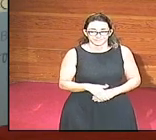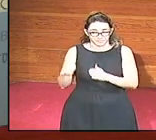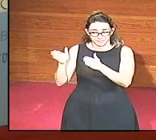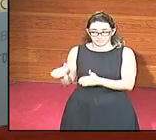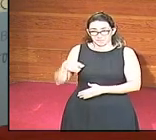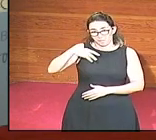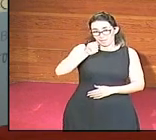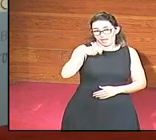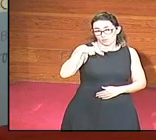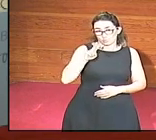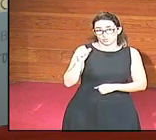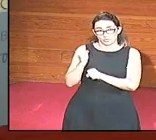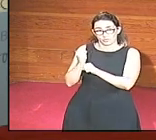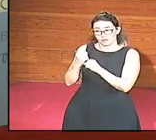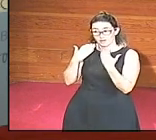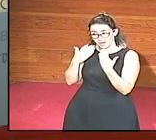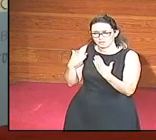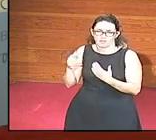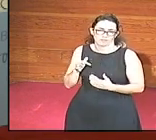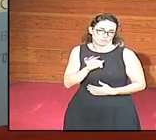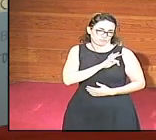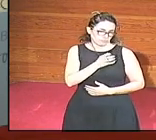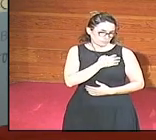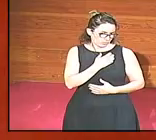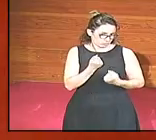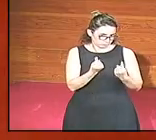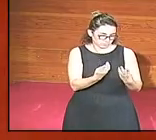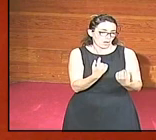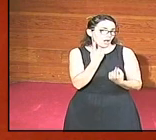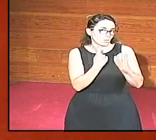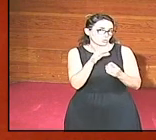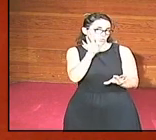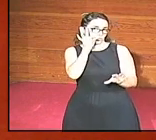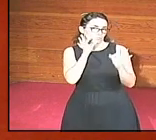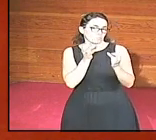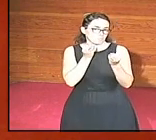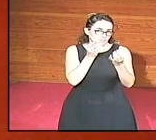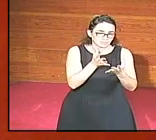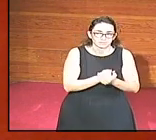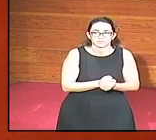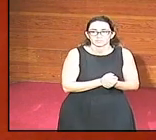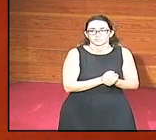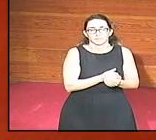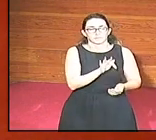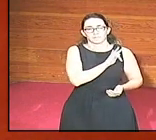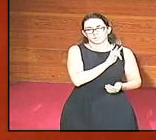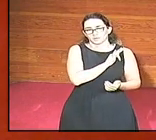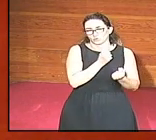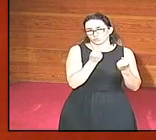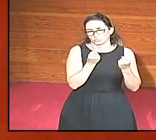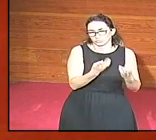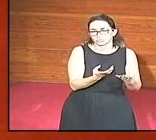Manu, bueno, tiene numerosos galardones, pero por mencionar algunos, los más importantes, ha recibido varios premios Picture of the